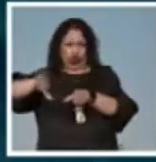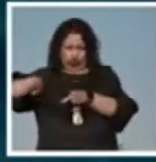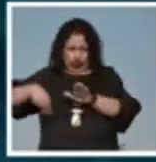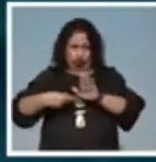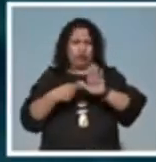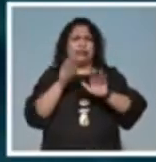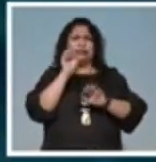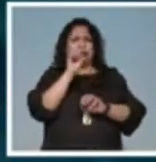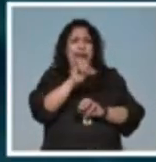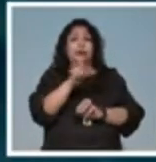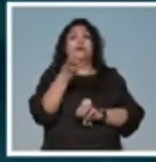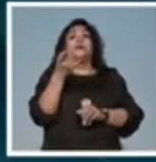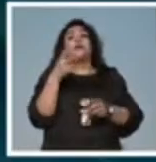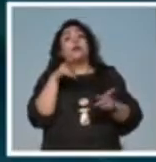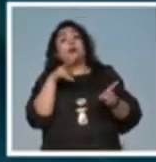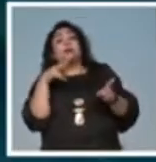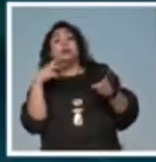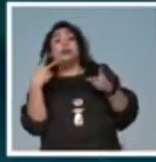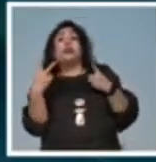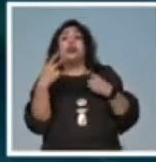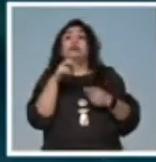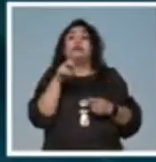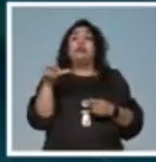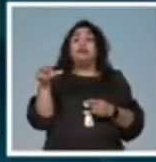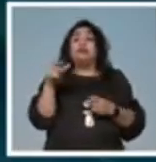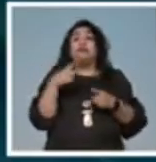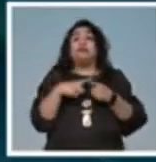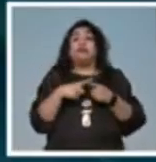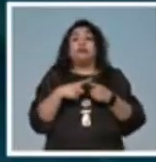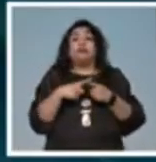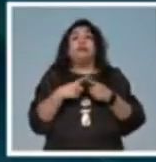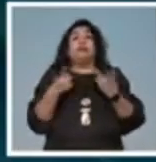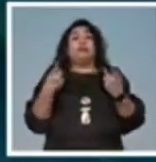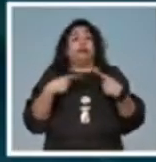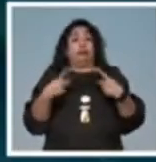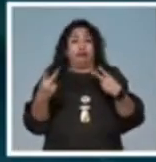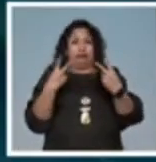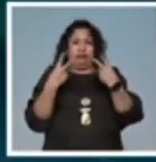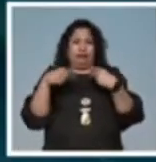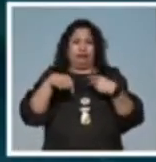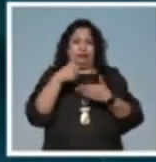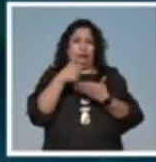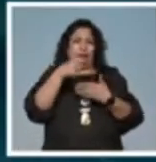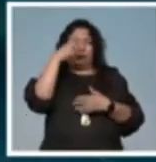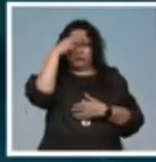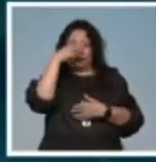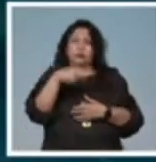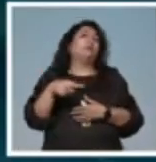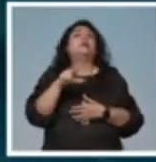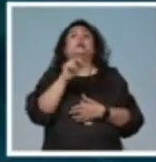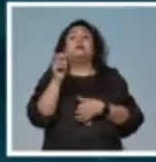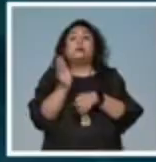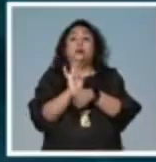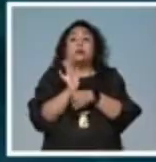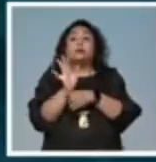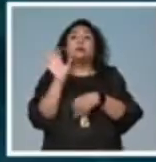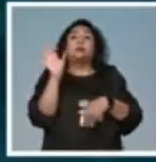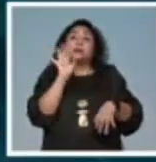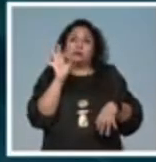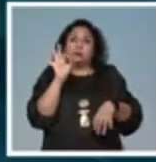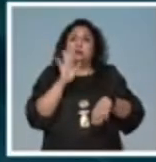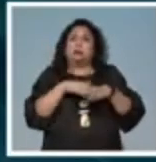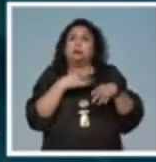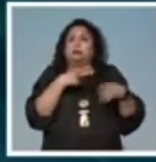Abrir una perspectiva a los espectadores de la Ciudad de México a un cine que pudiese ser